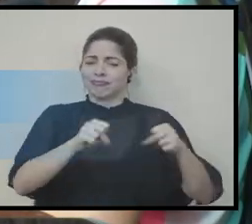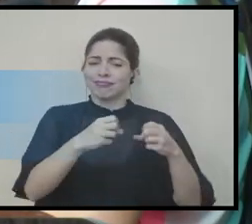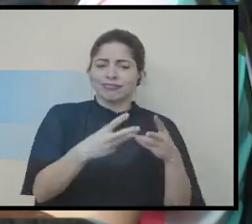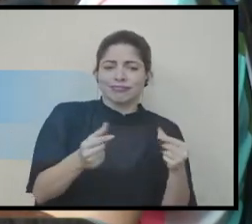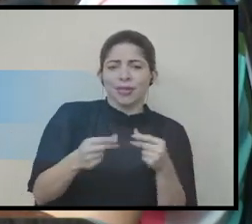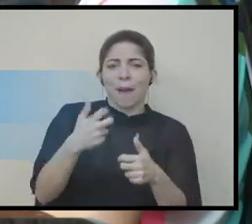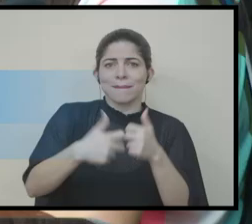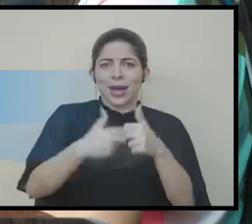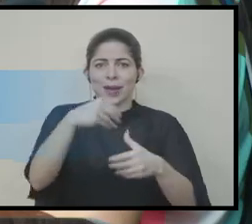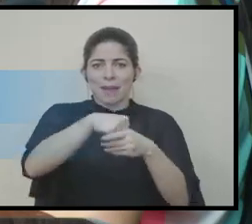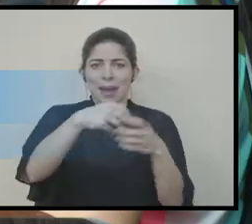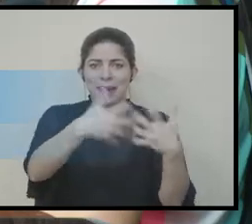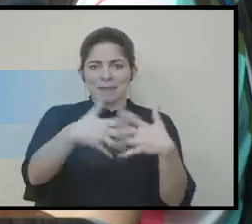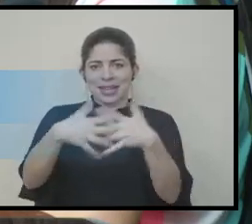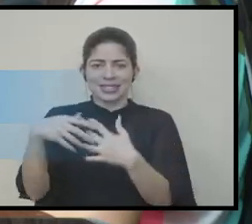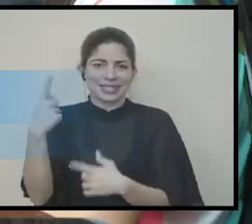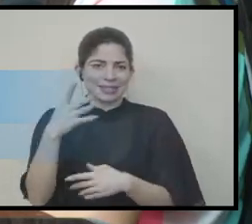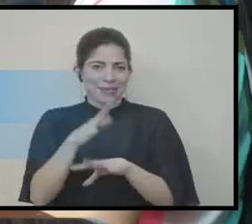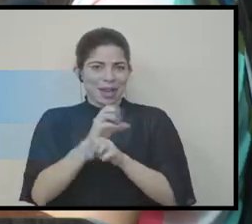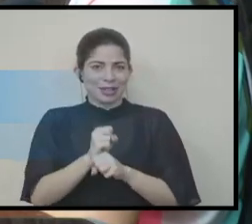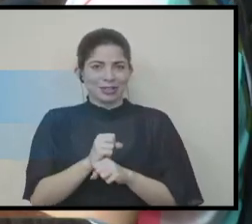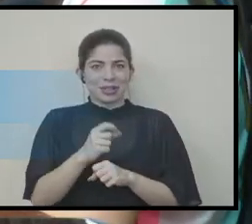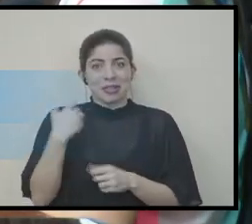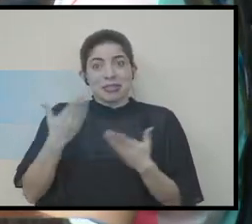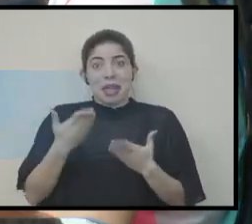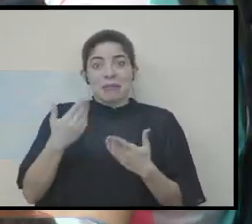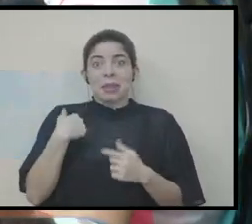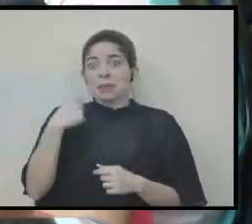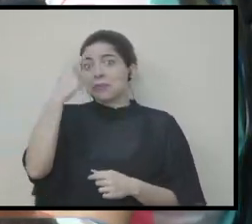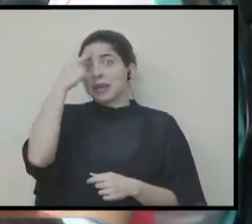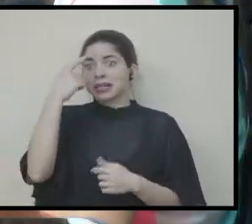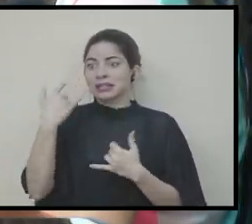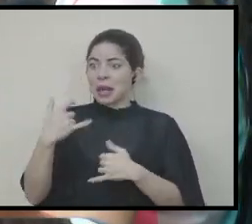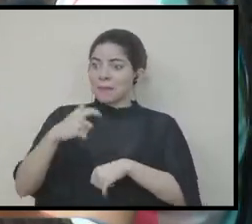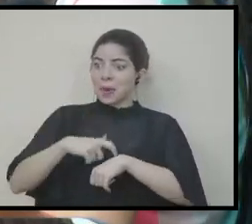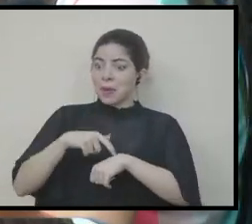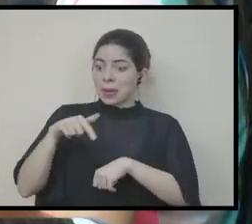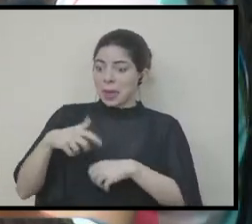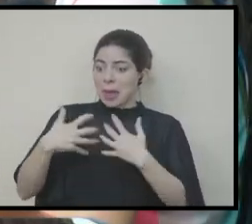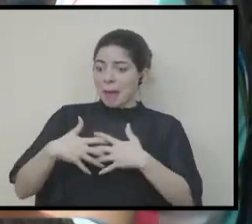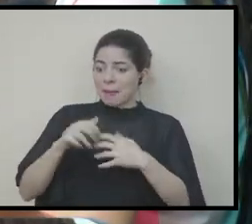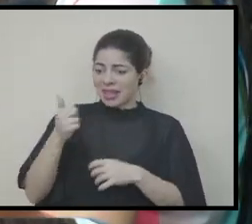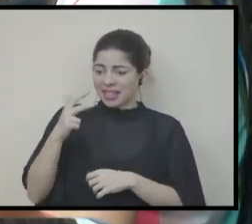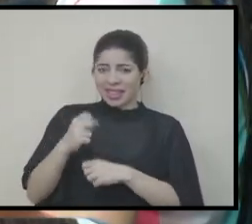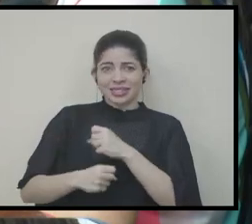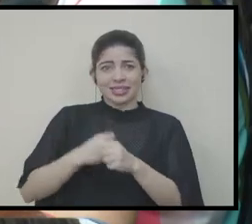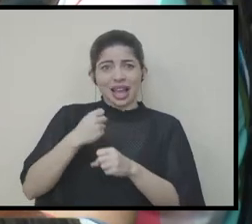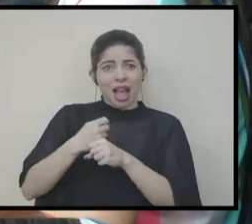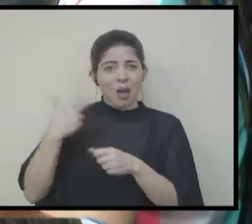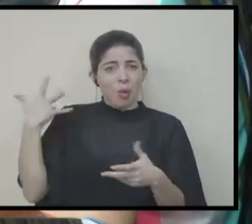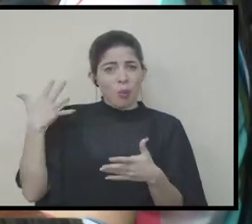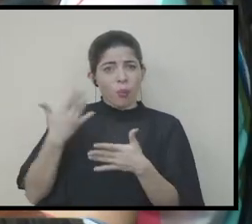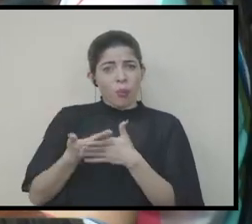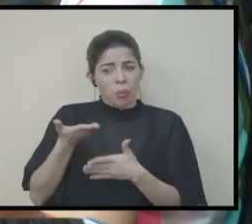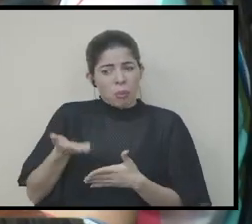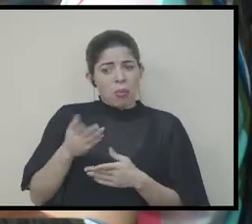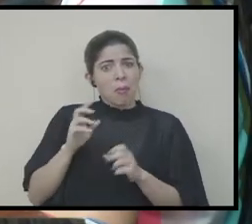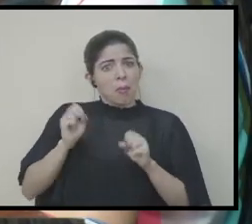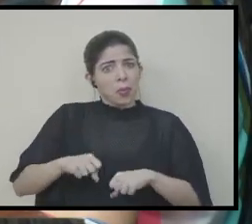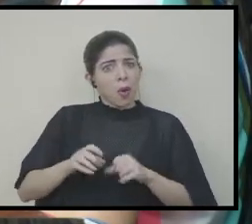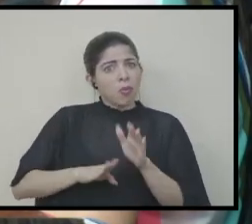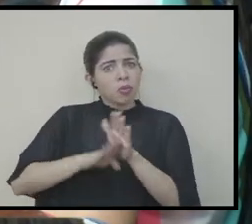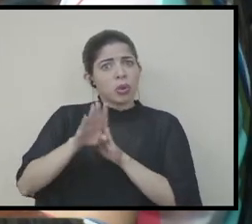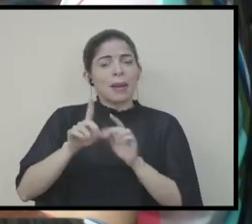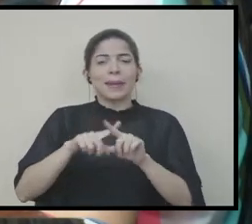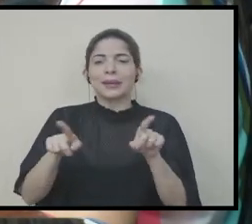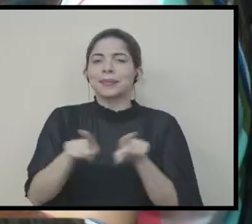empresas, y uno podría decir, bueno, es el momento perfecto para que esta empresa que ya tiene 13 años, que la fundé hace 13 años, crezca,